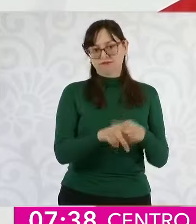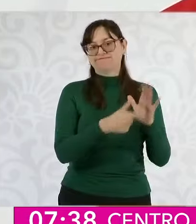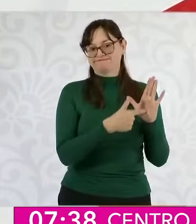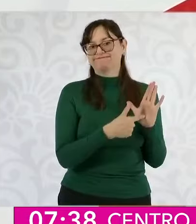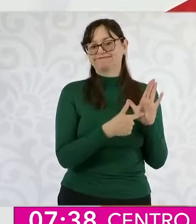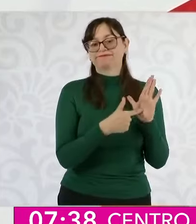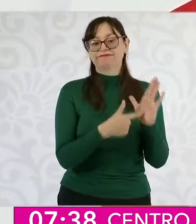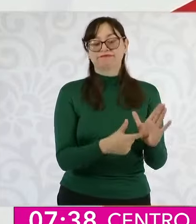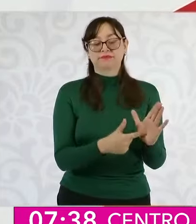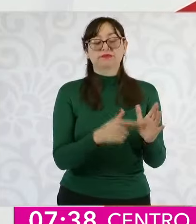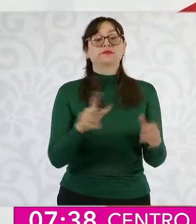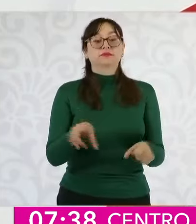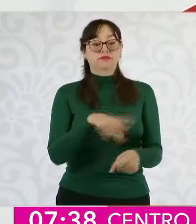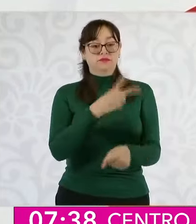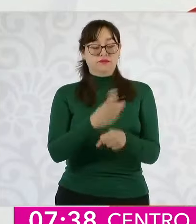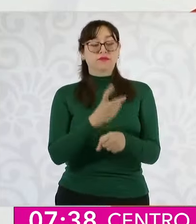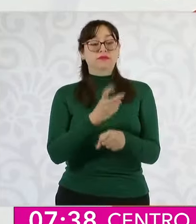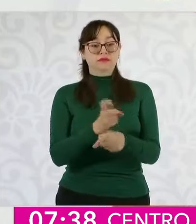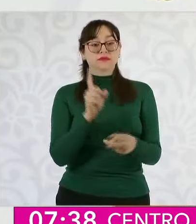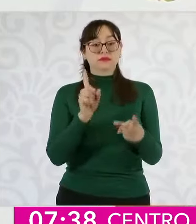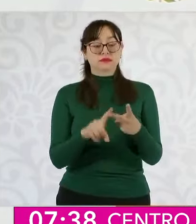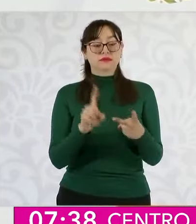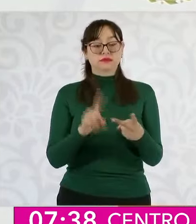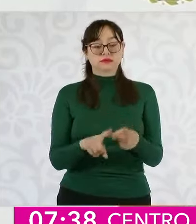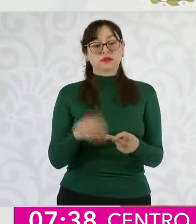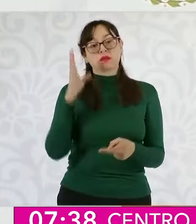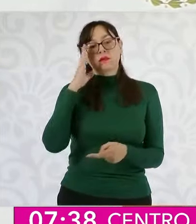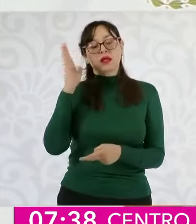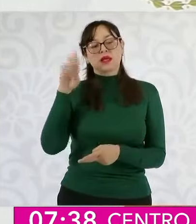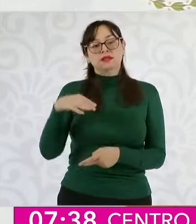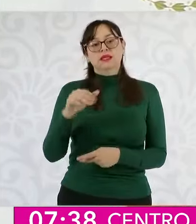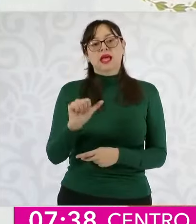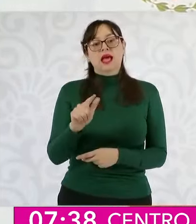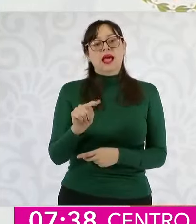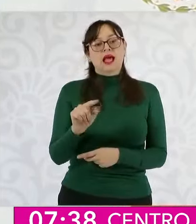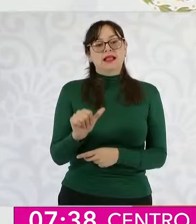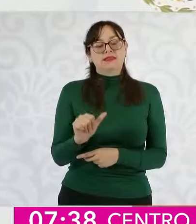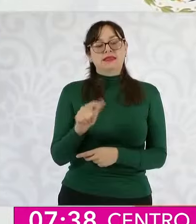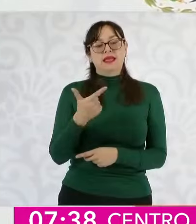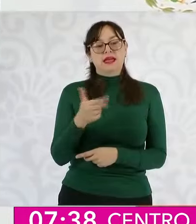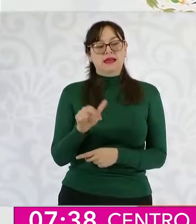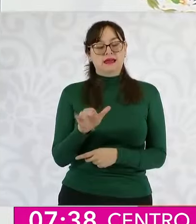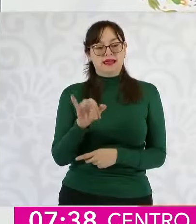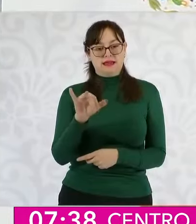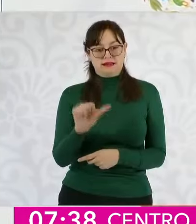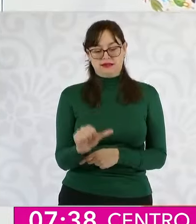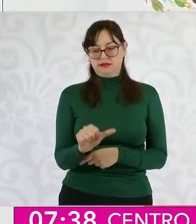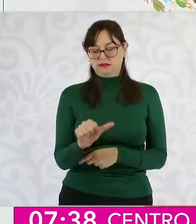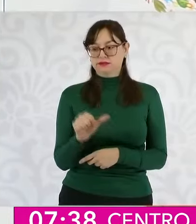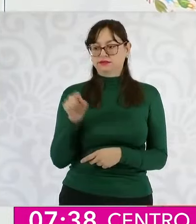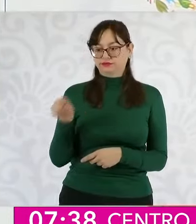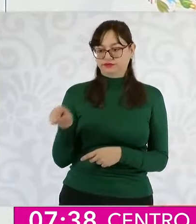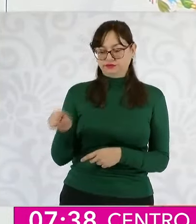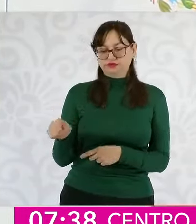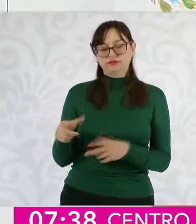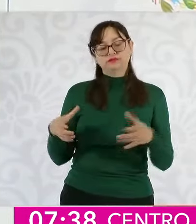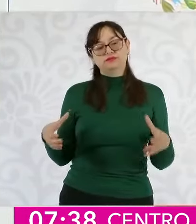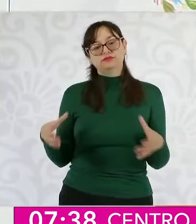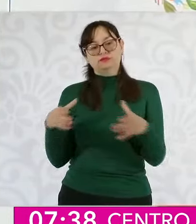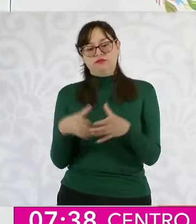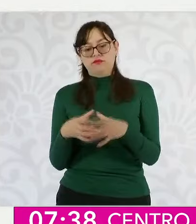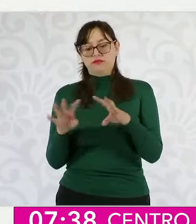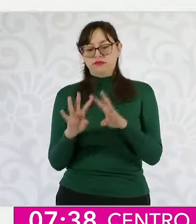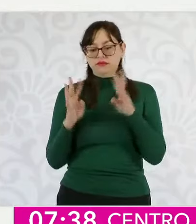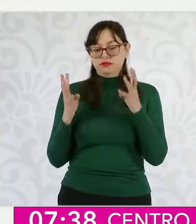va a presentar en qué consiste el Consejo Asesor de Desarrollo